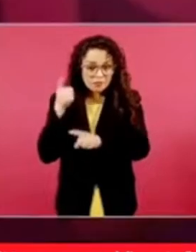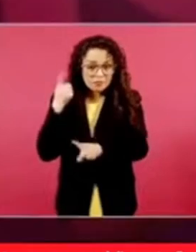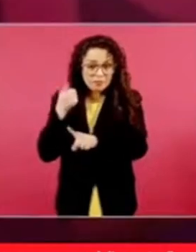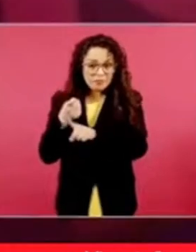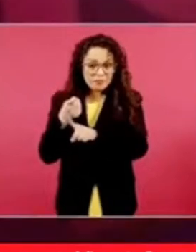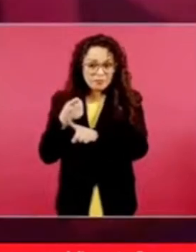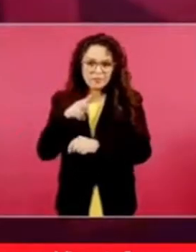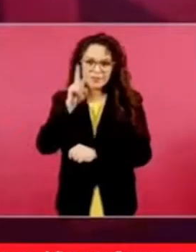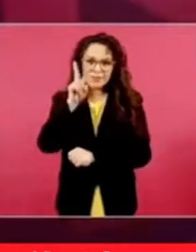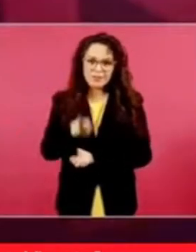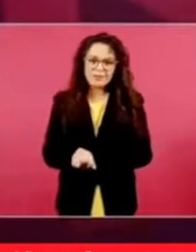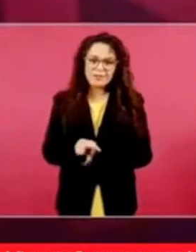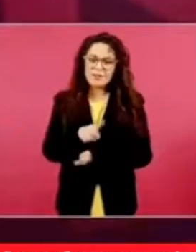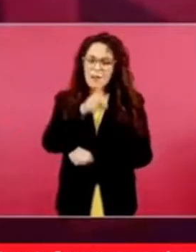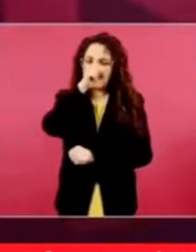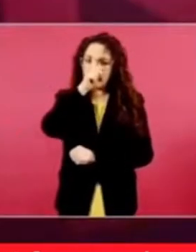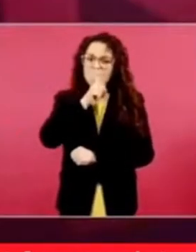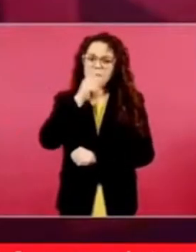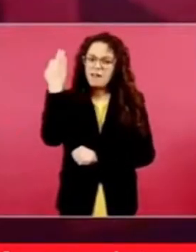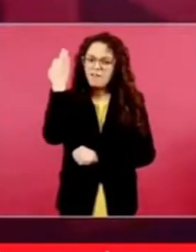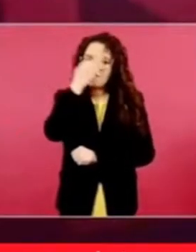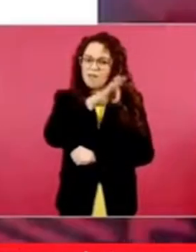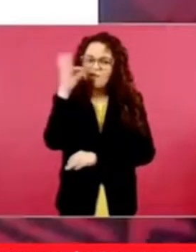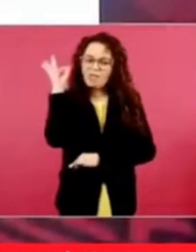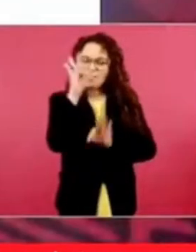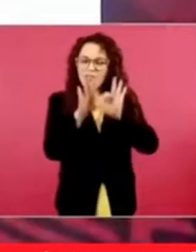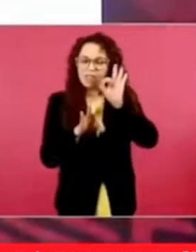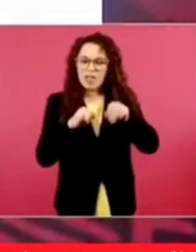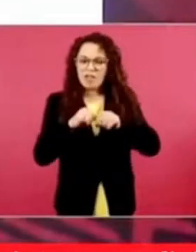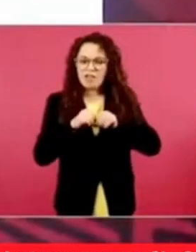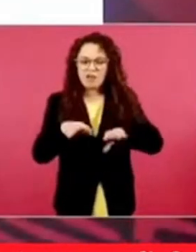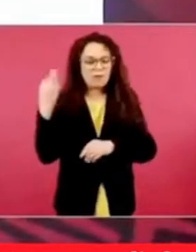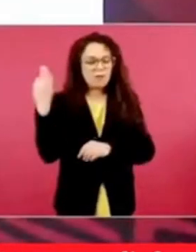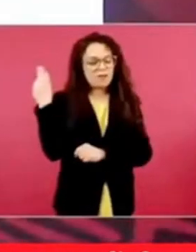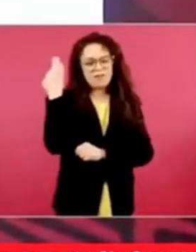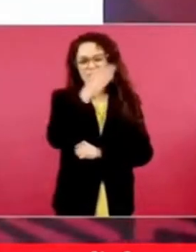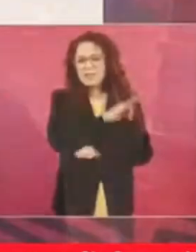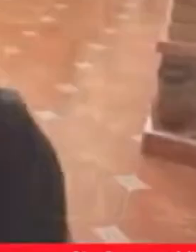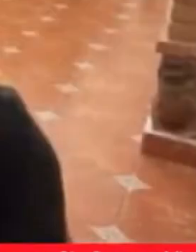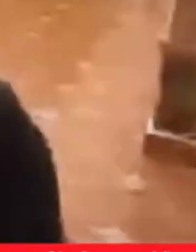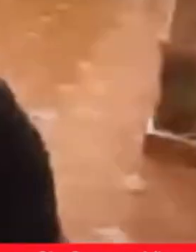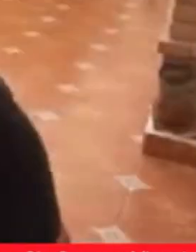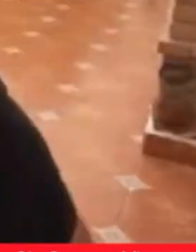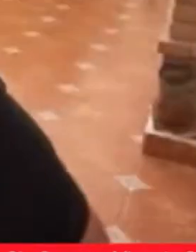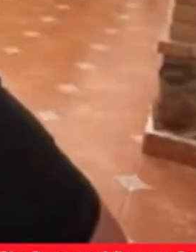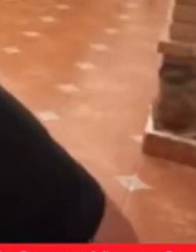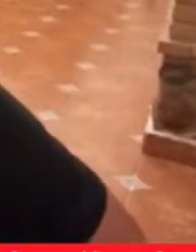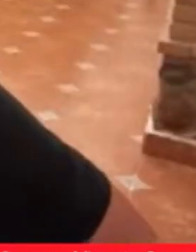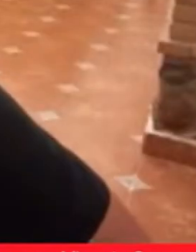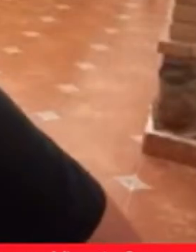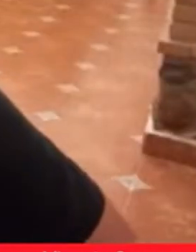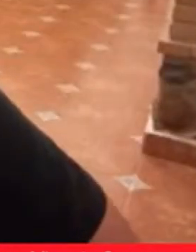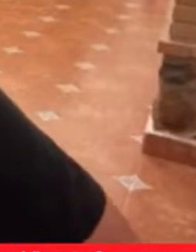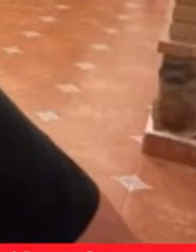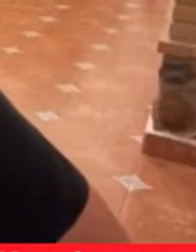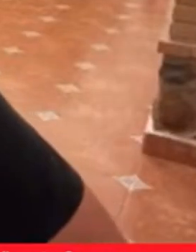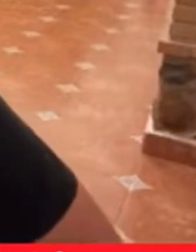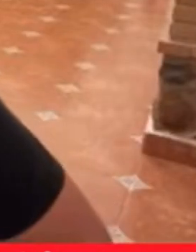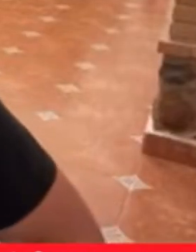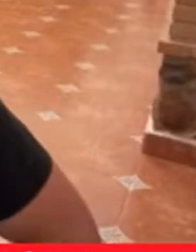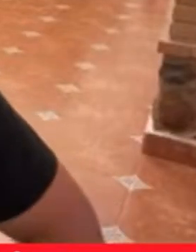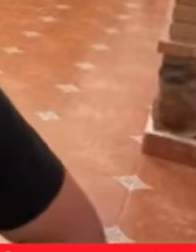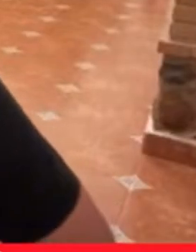es un calumniador. Ahí están las palabras del expresidente Andrés Manuel López Obrador en